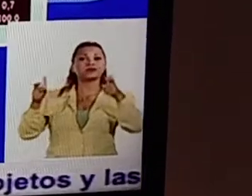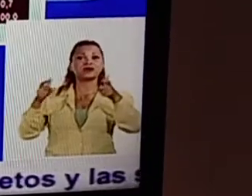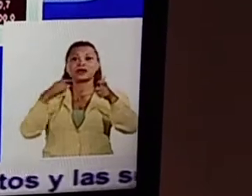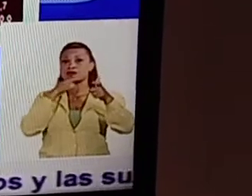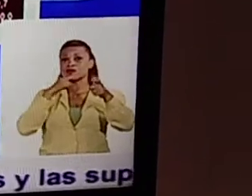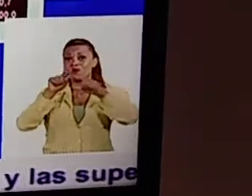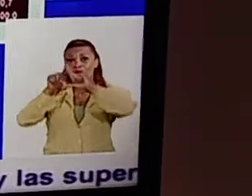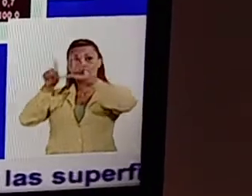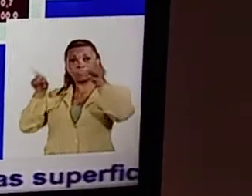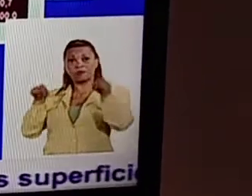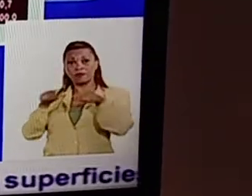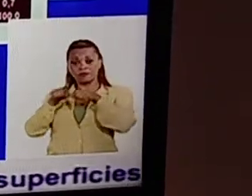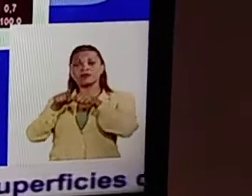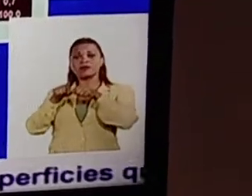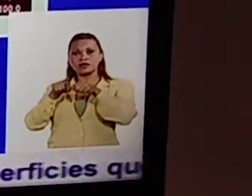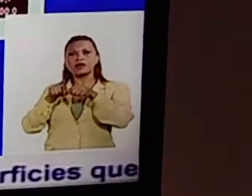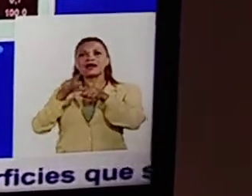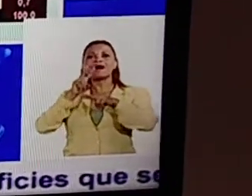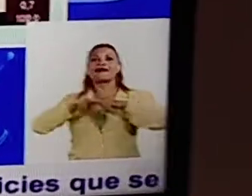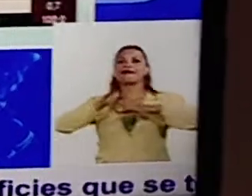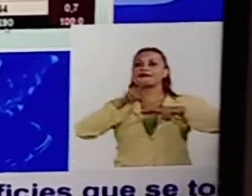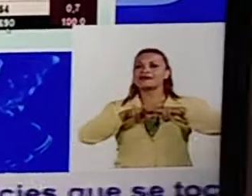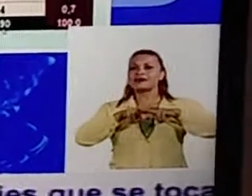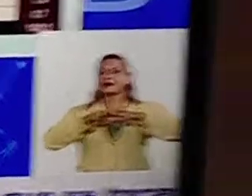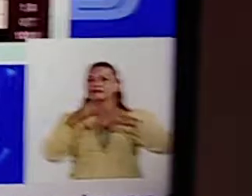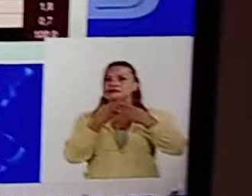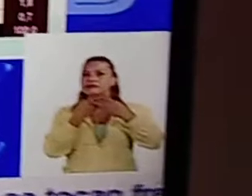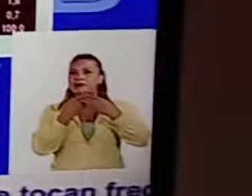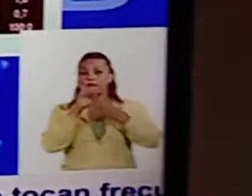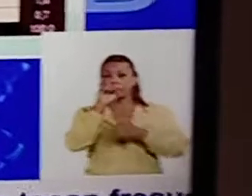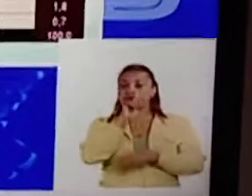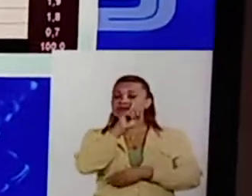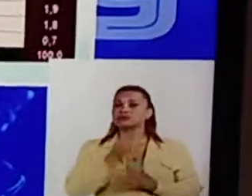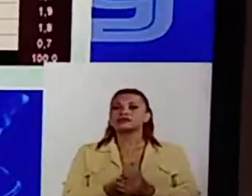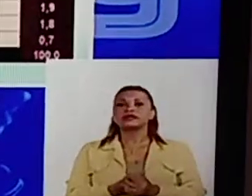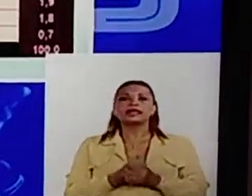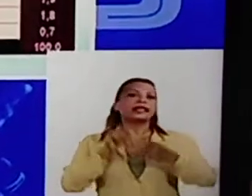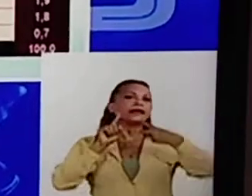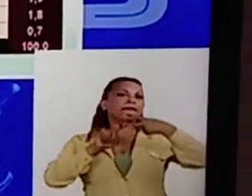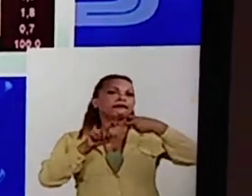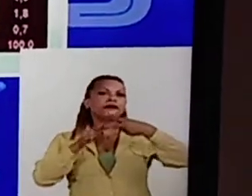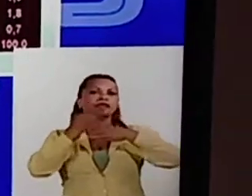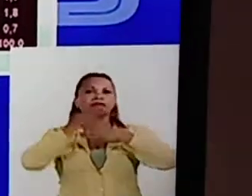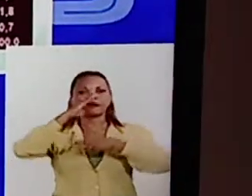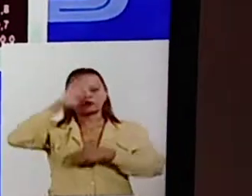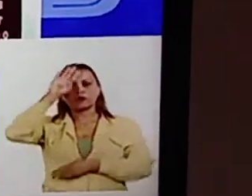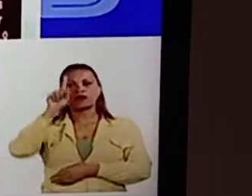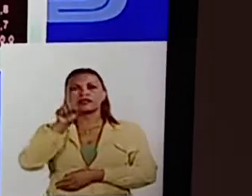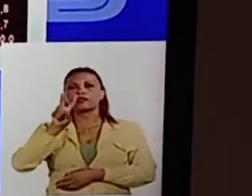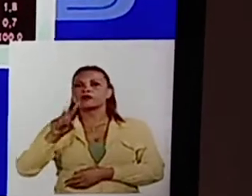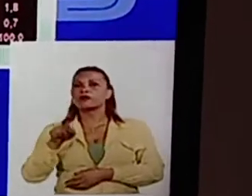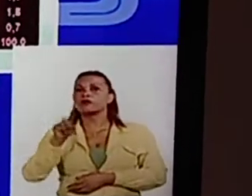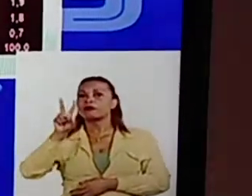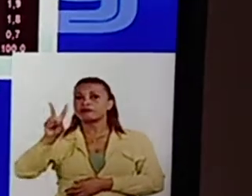38,9% de las muestras analizadas ayer. Le sigue Santiago de Cuba con el